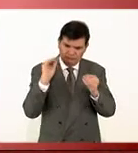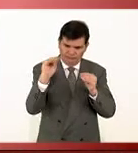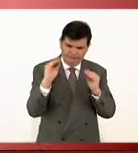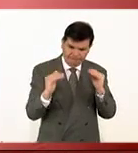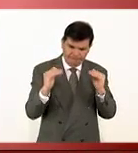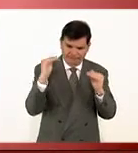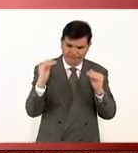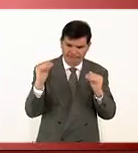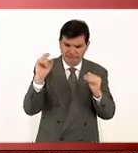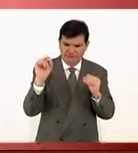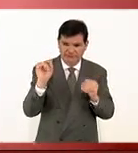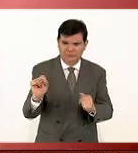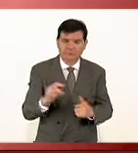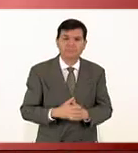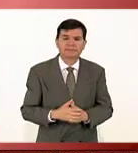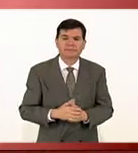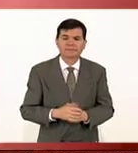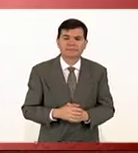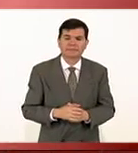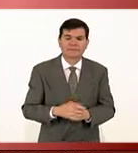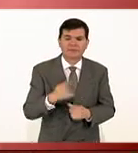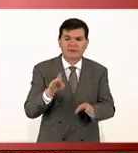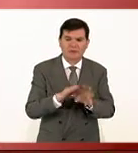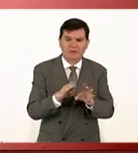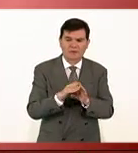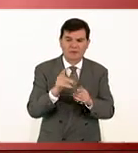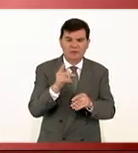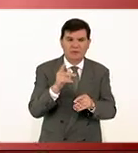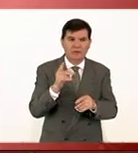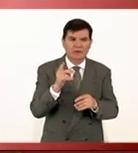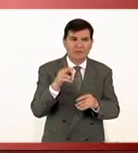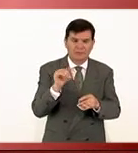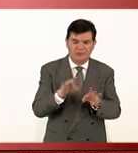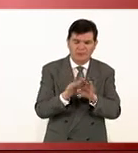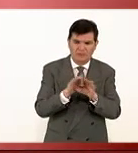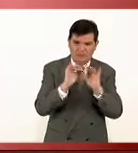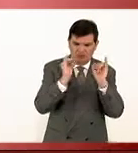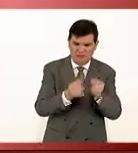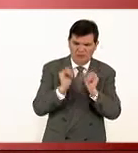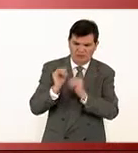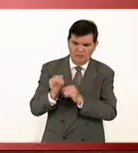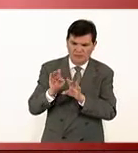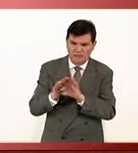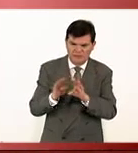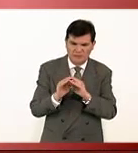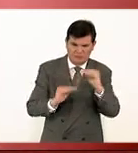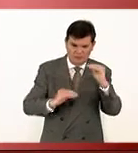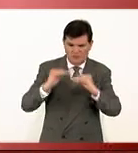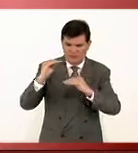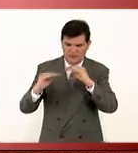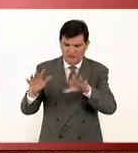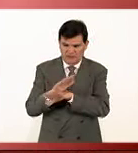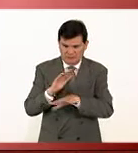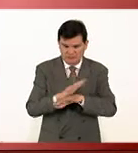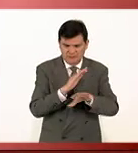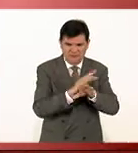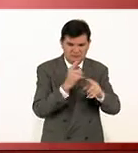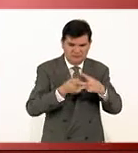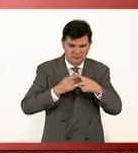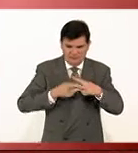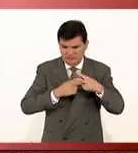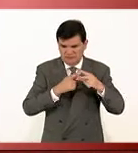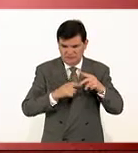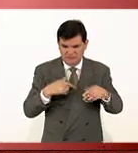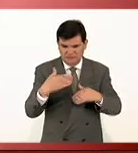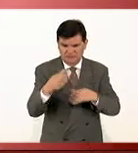tenemos alrededor de 20 puntos, ¿no? Esto, al tratarse de partidos políticos, no de individuos, ¿tiende a moverse mucho esta estadística de